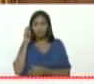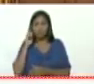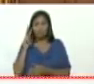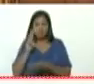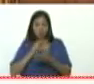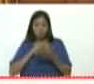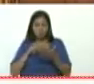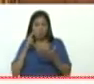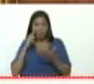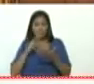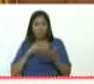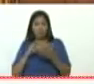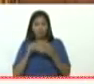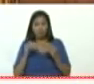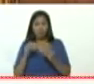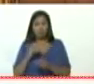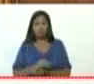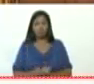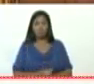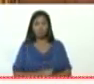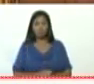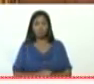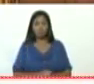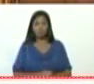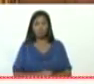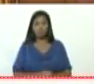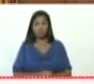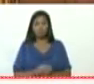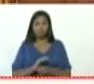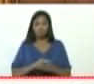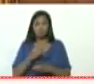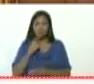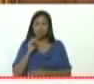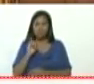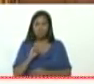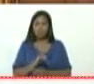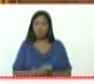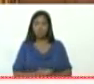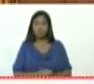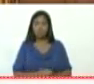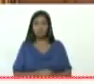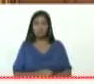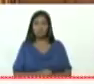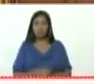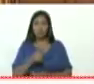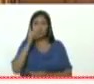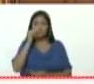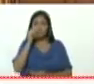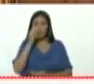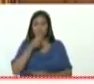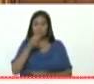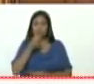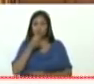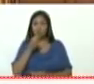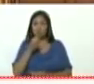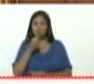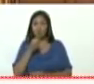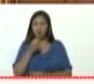entero en tiempo real de todo. ¿Por qué digo esto? Padre y periodista no